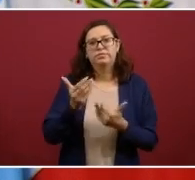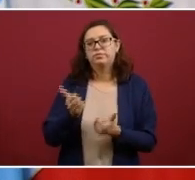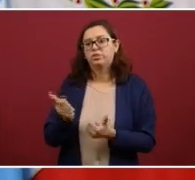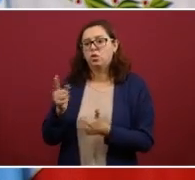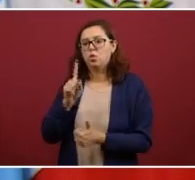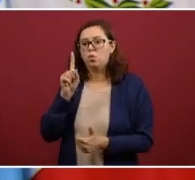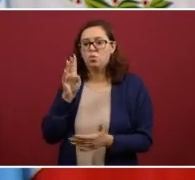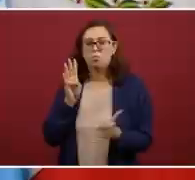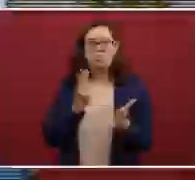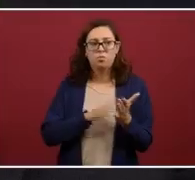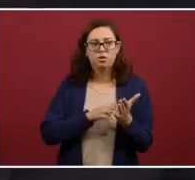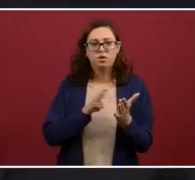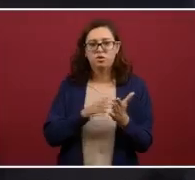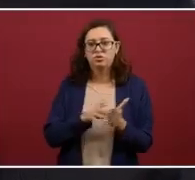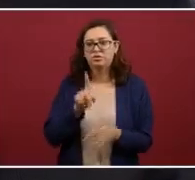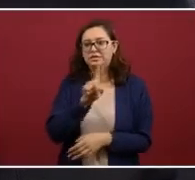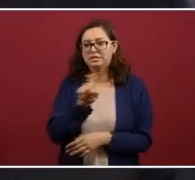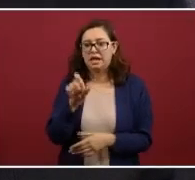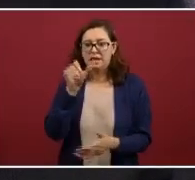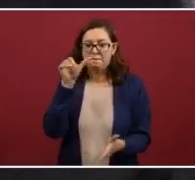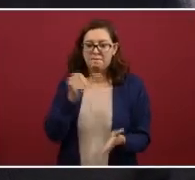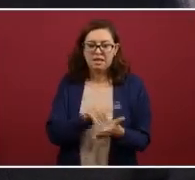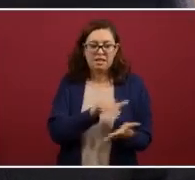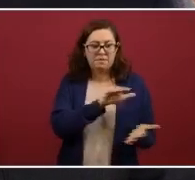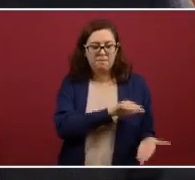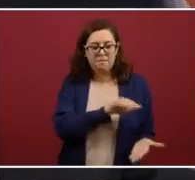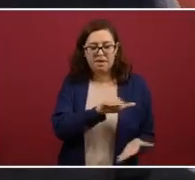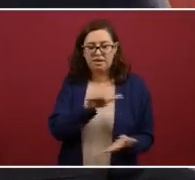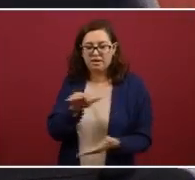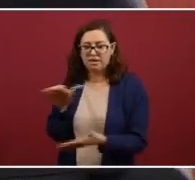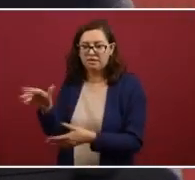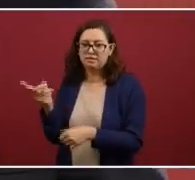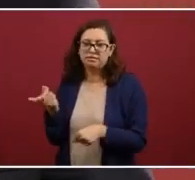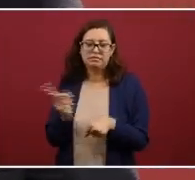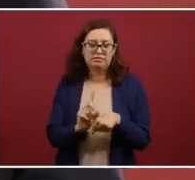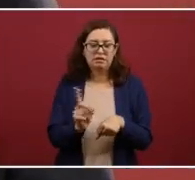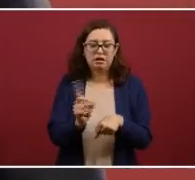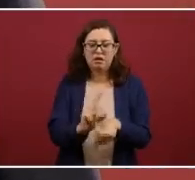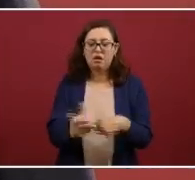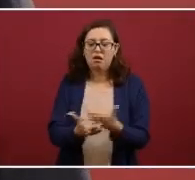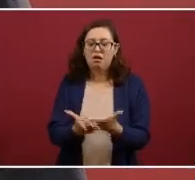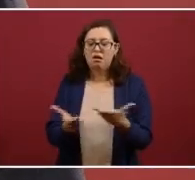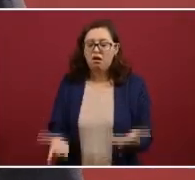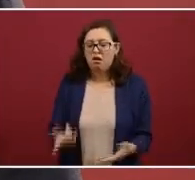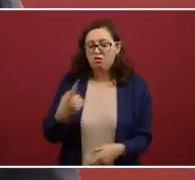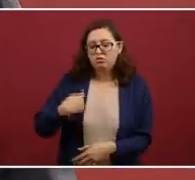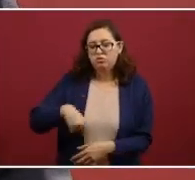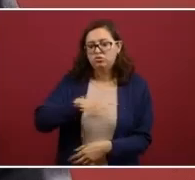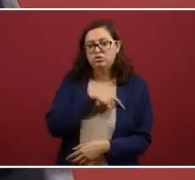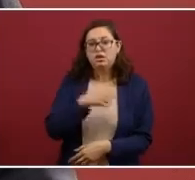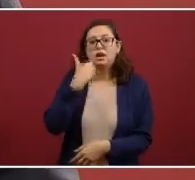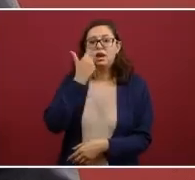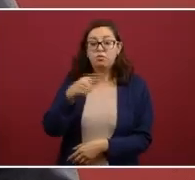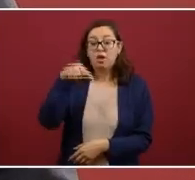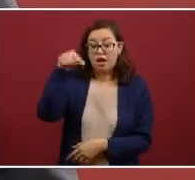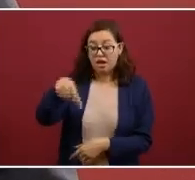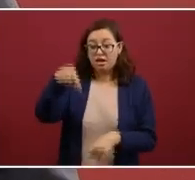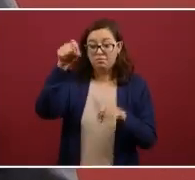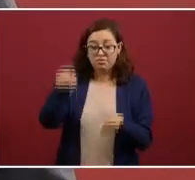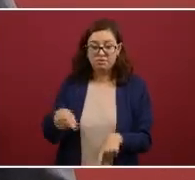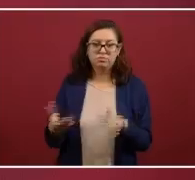1.100.000 barriles diarios de esa terminal, y ahora lo que queremos es construir ahí la